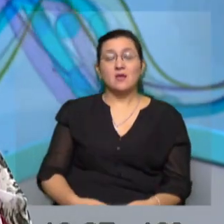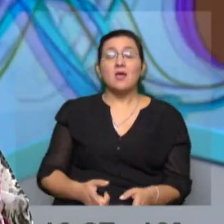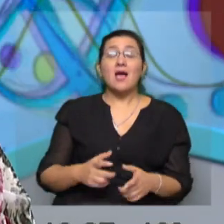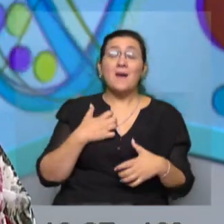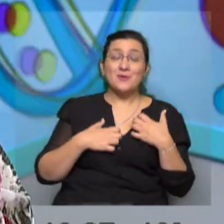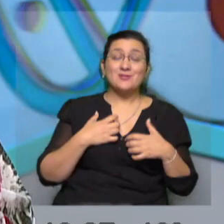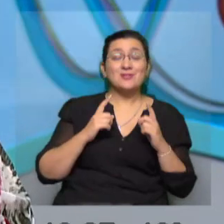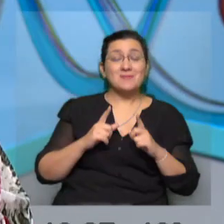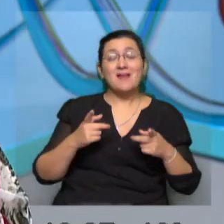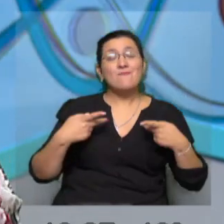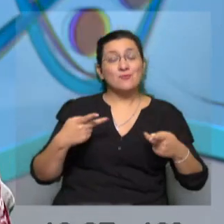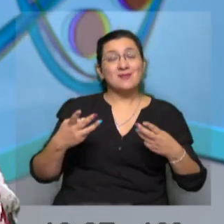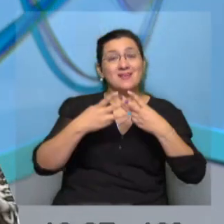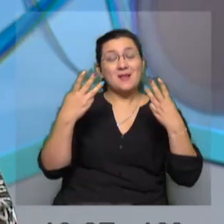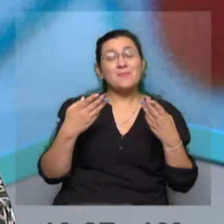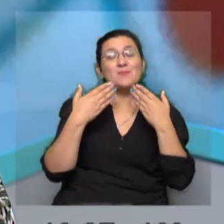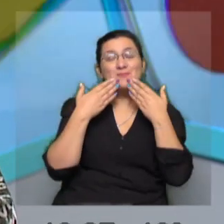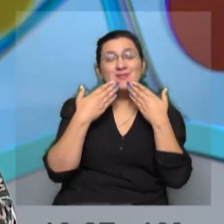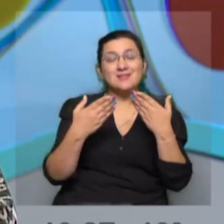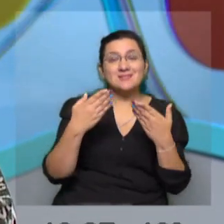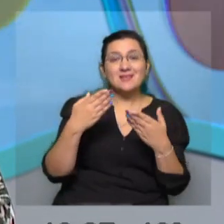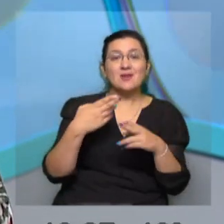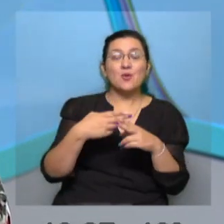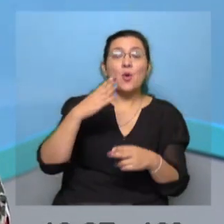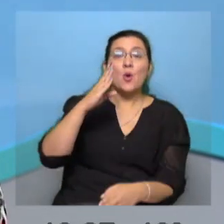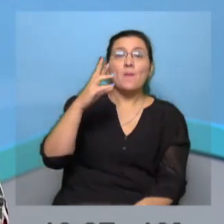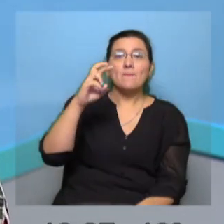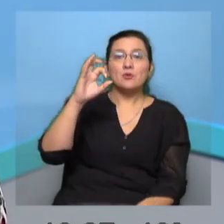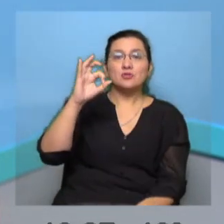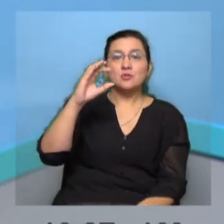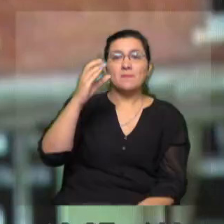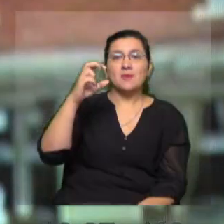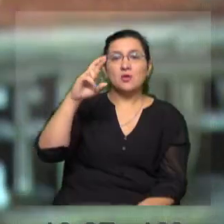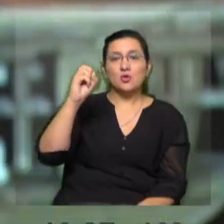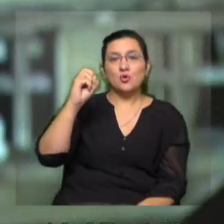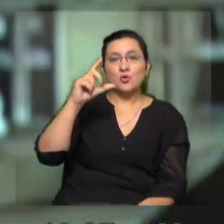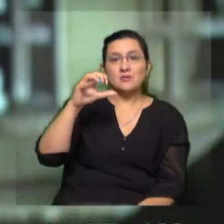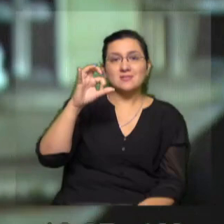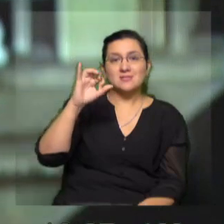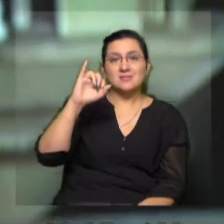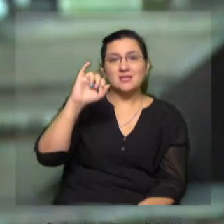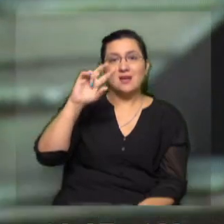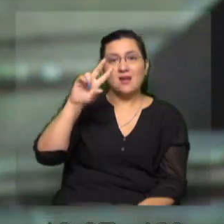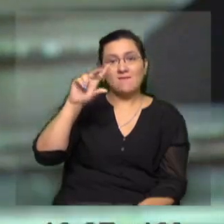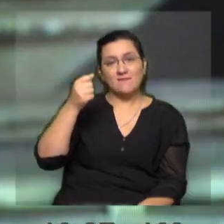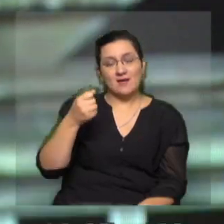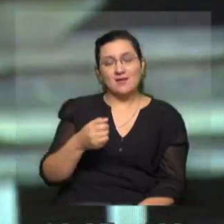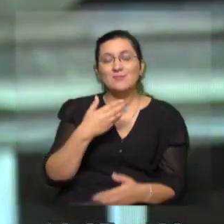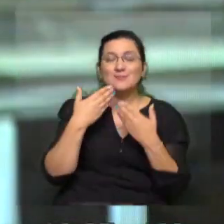eso, muchas gracias, Próspero Silva, por honrar, engalanar este espacio de fútbol, bueno, dentro de Ciudad Viva. Muchísimas